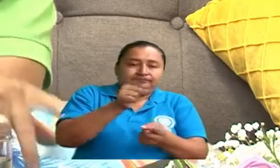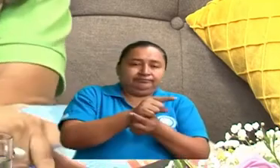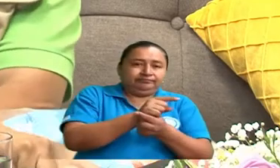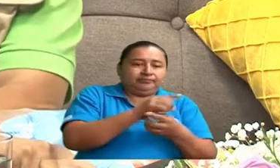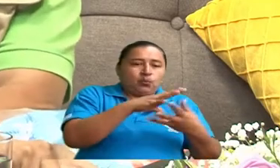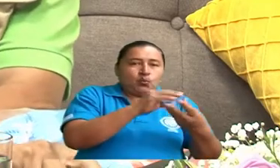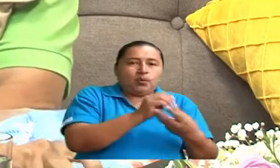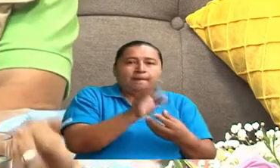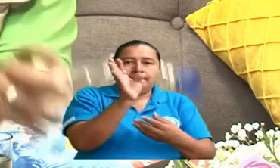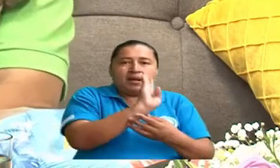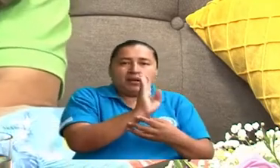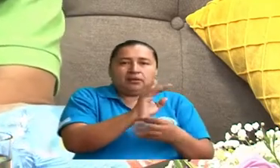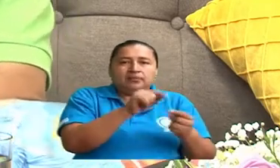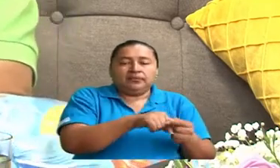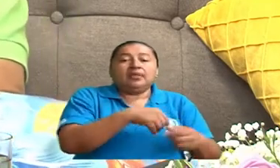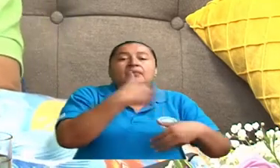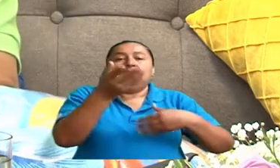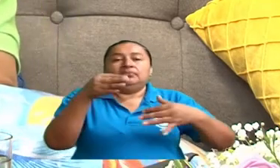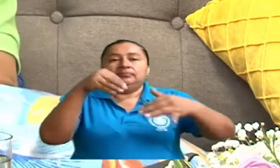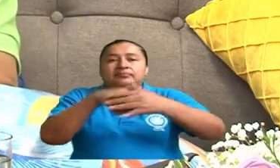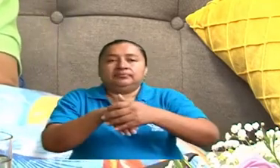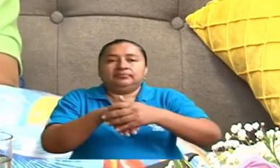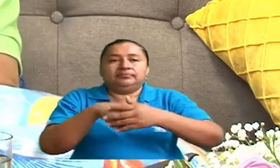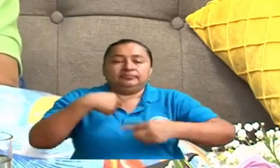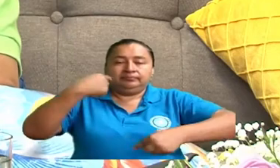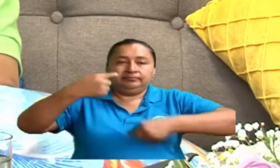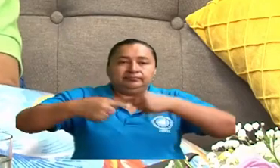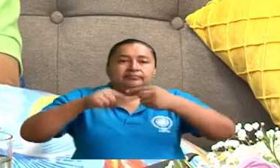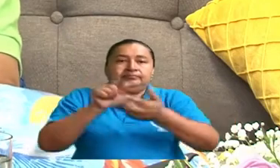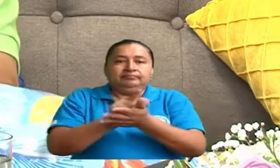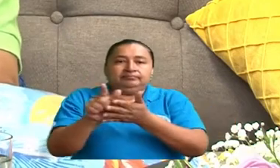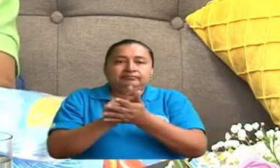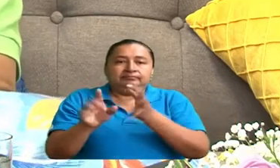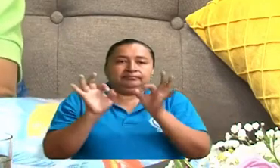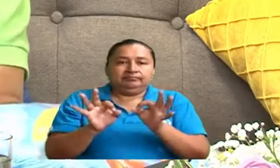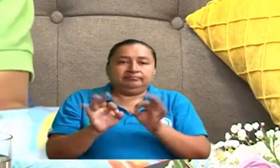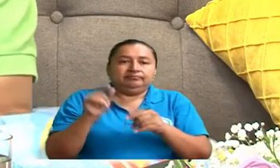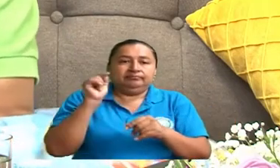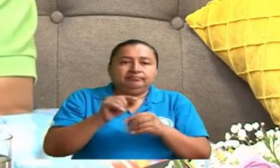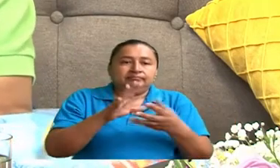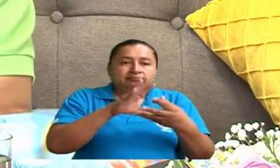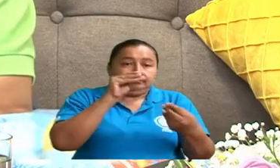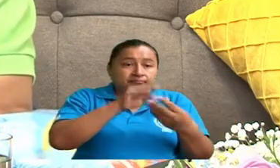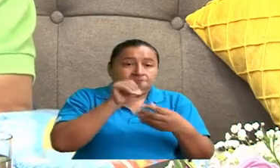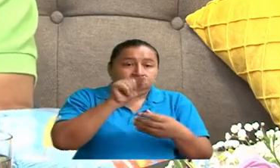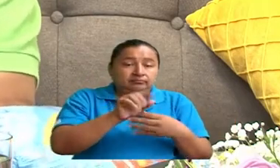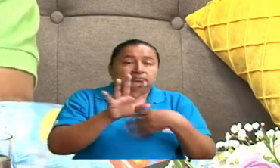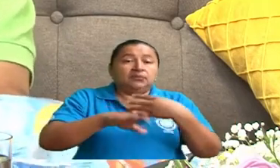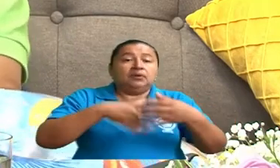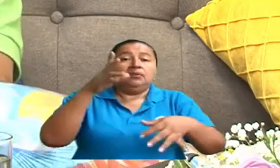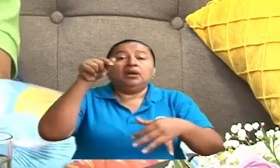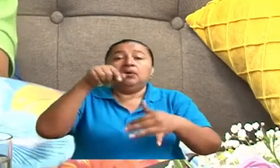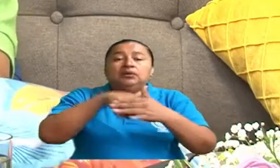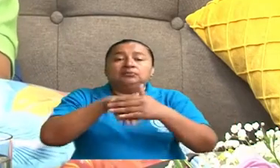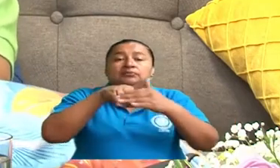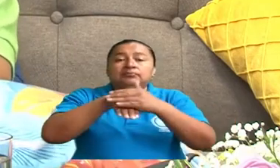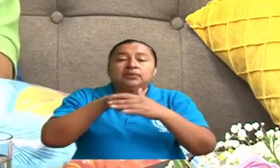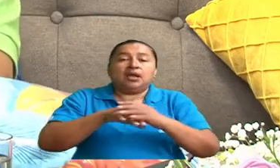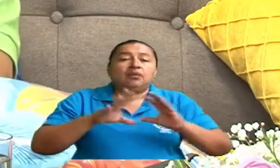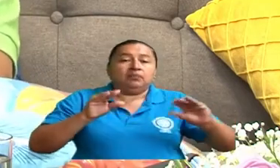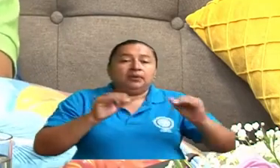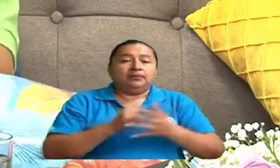¿verdad? Sale de aquí, a través del proceso de limpieza, llega a ser la guasa, y después la guasa, tenemos las